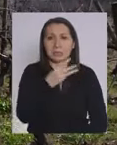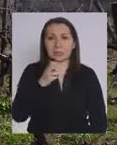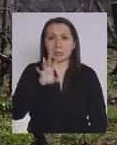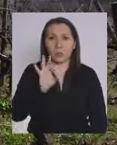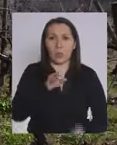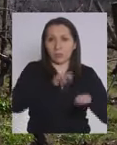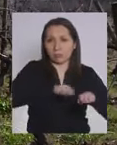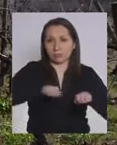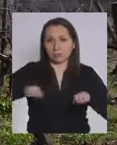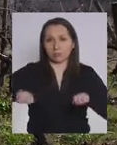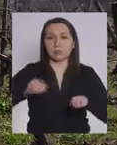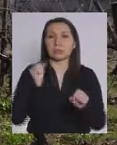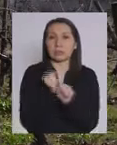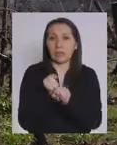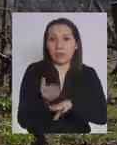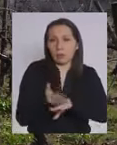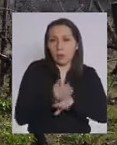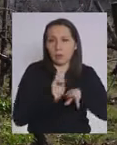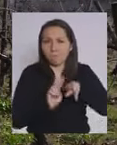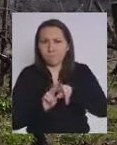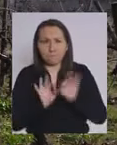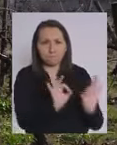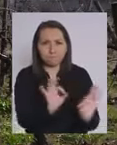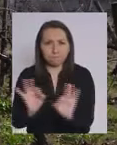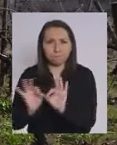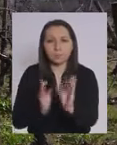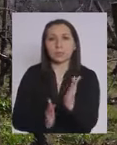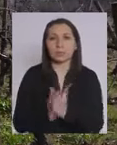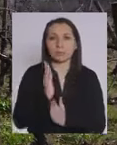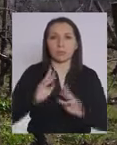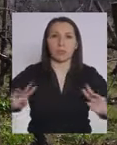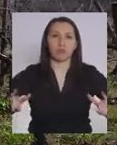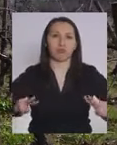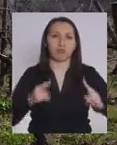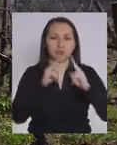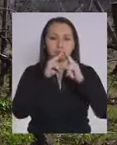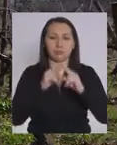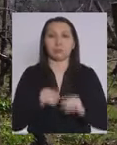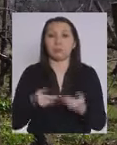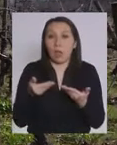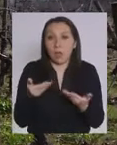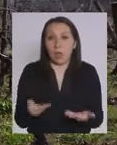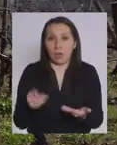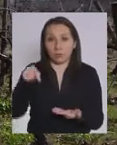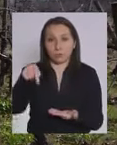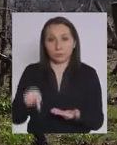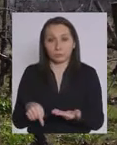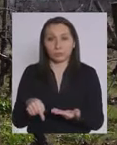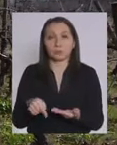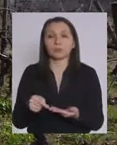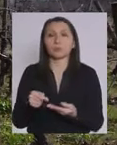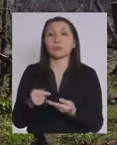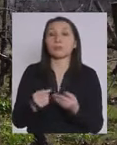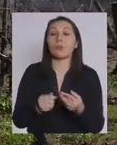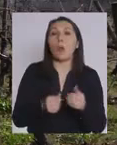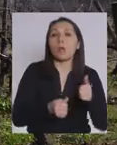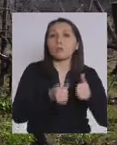que se está en los trabajos previos de preparación para iniciar su construcción y hoy se recibieron ofertas